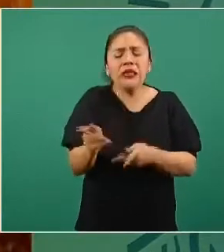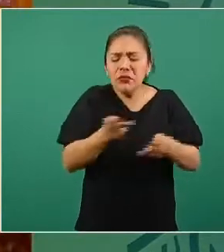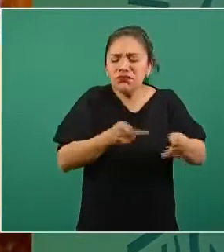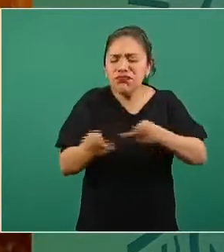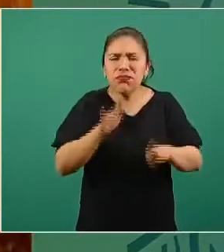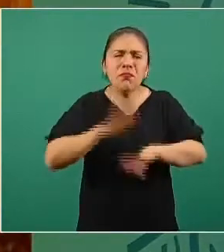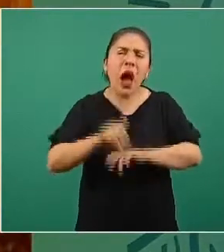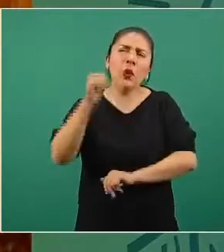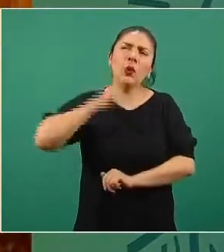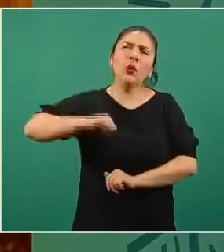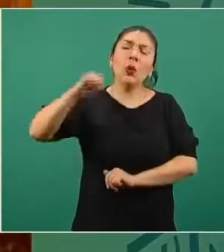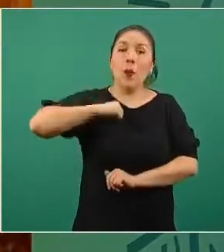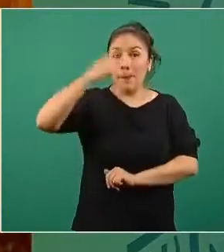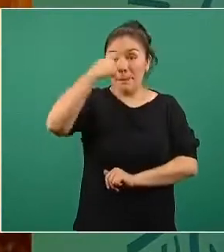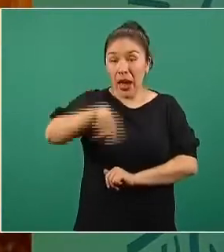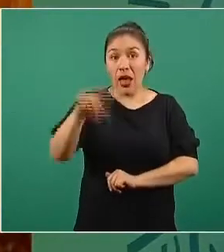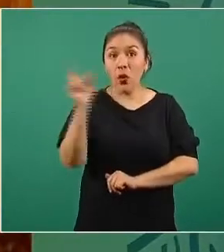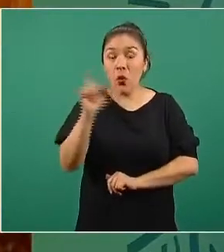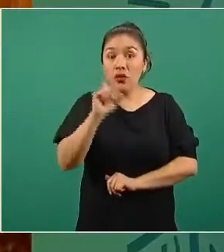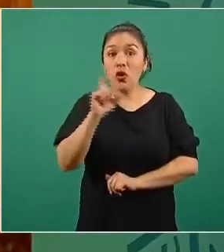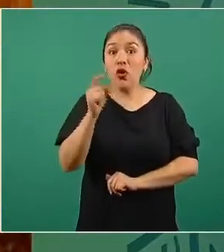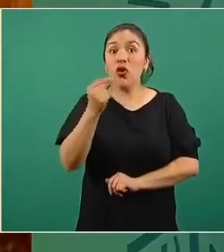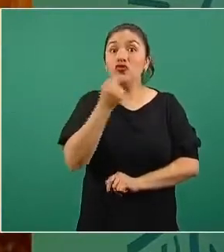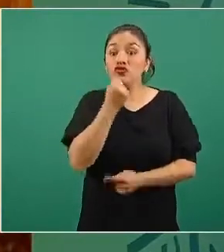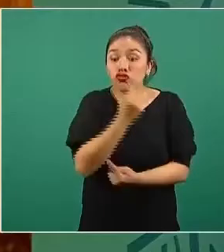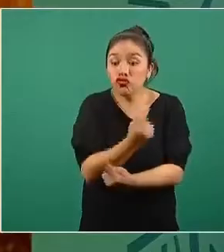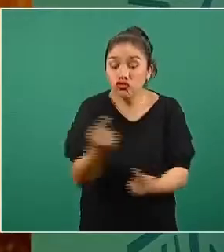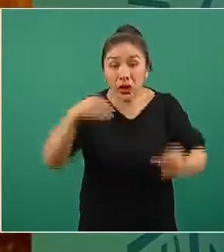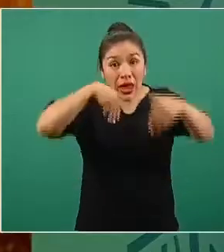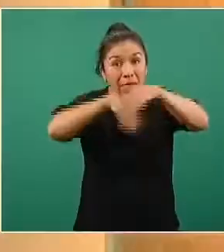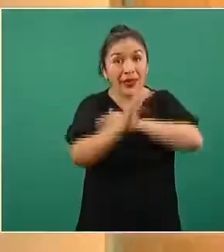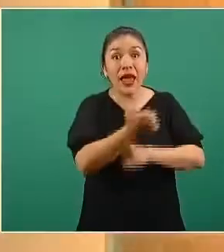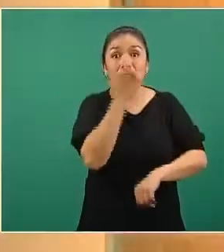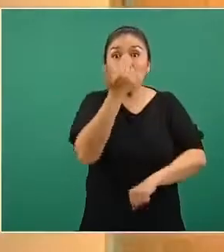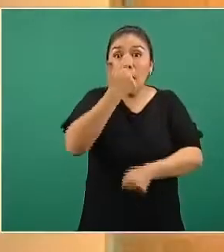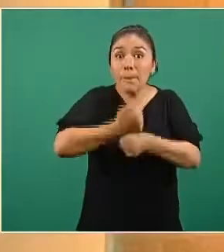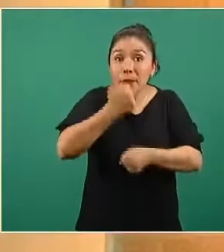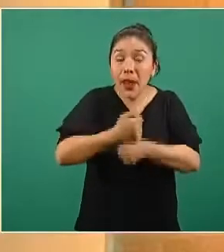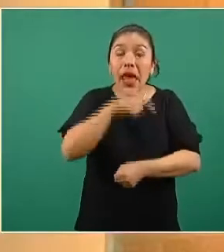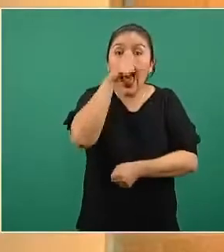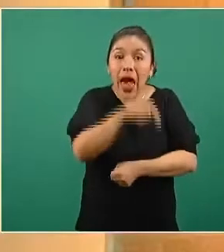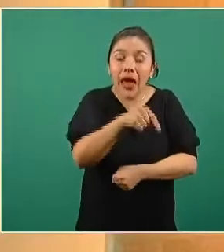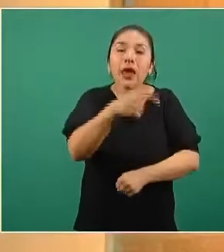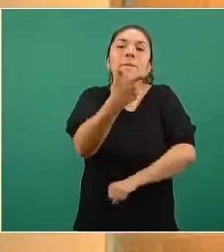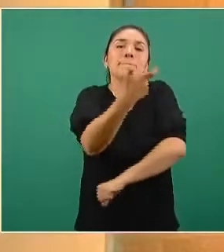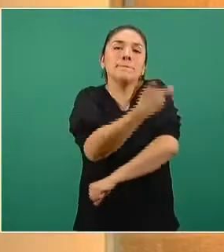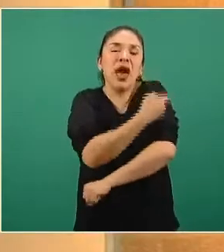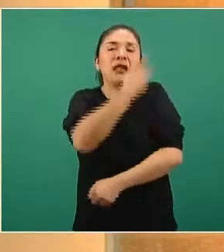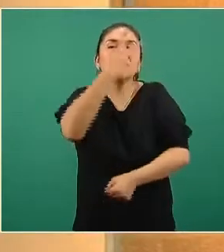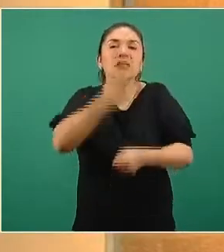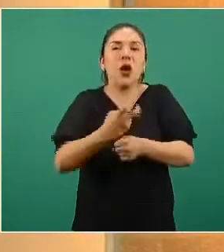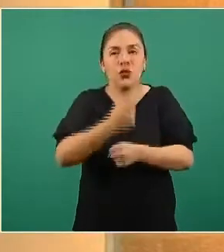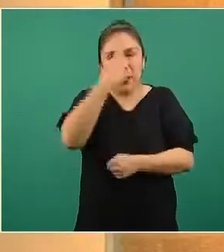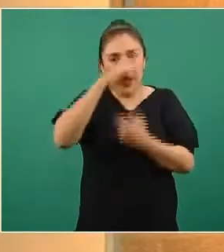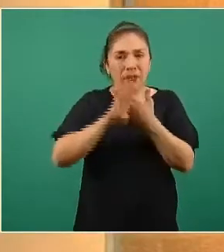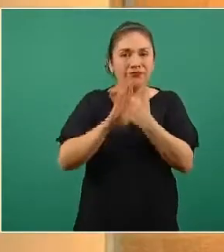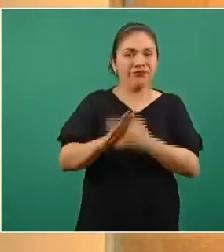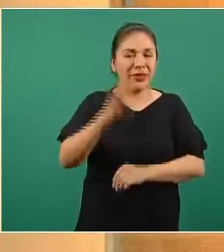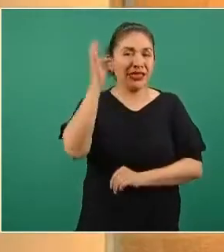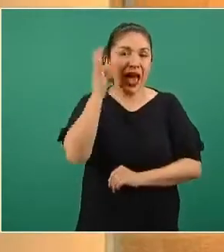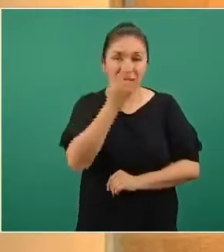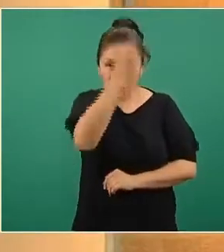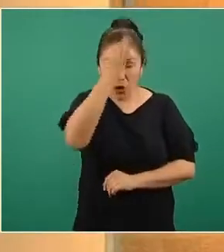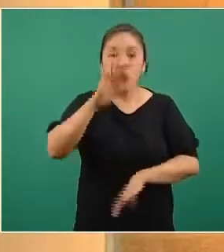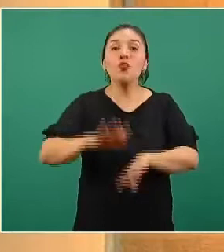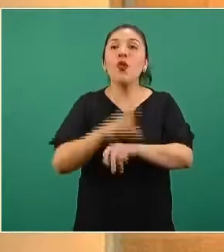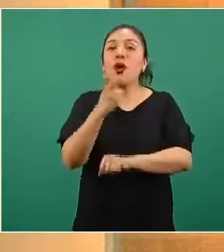mucho tiempo para que a la entrada a la escuela primaria se aplicara la segunda dosis contra el sarampión. Por eso